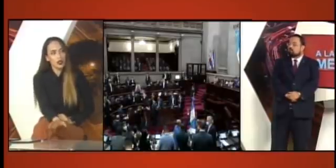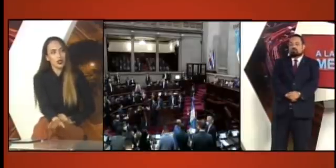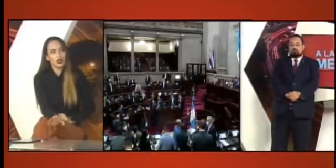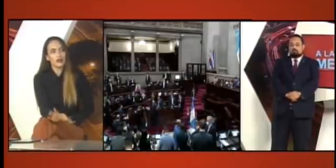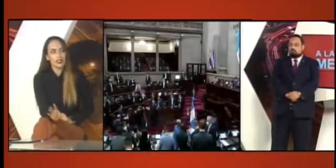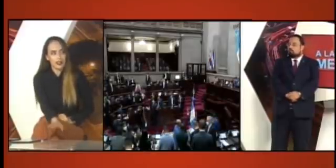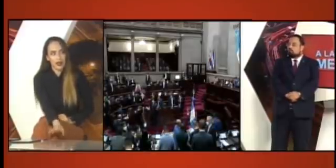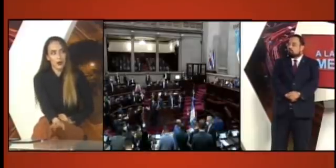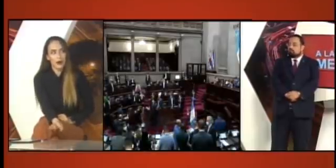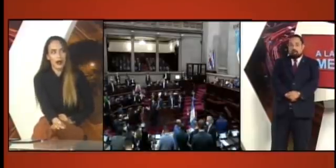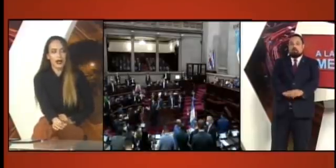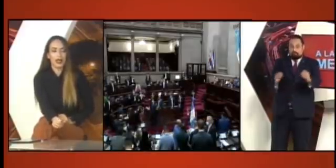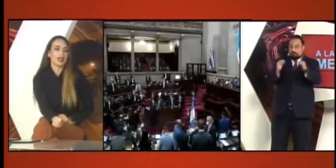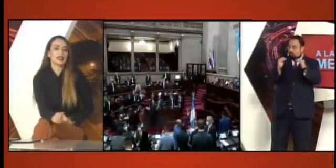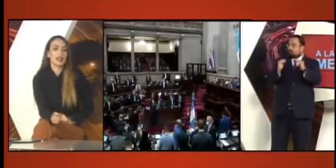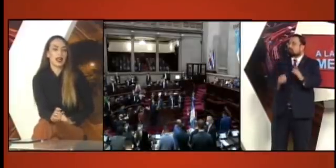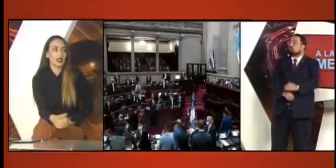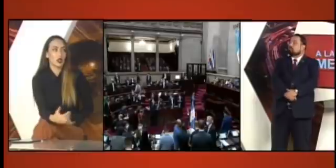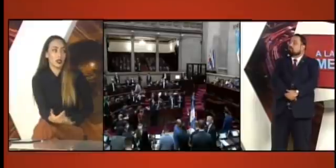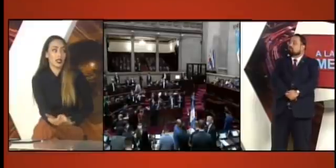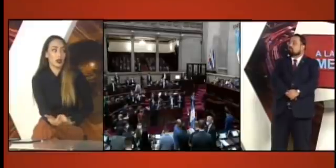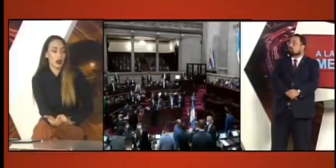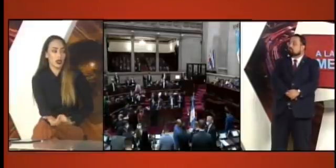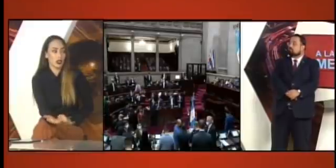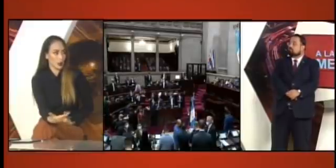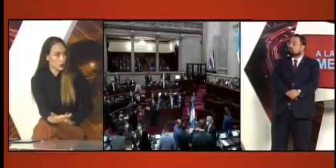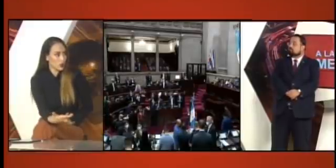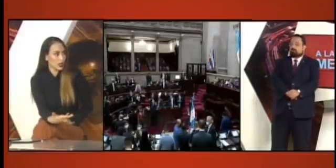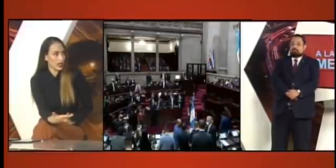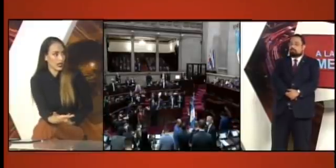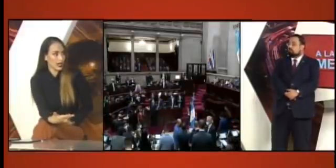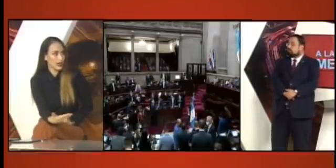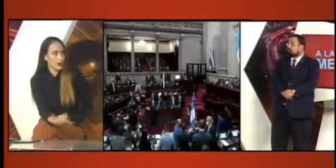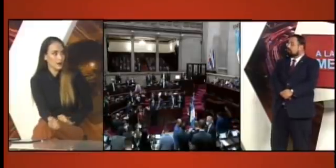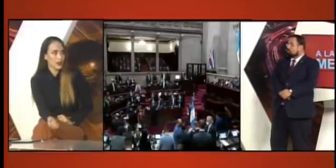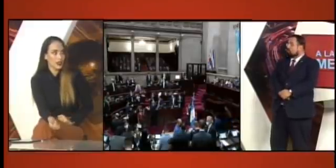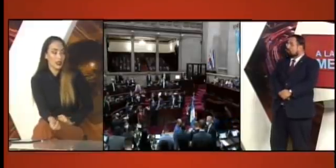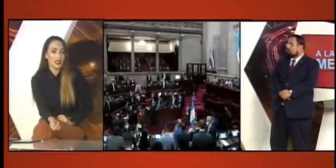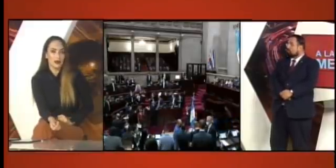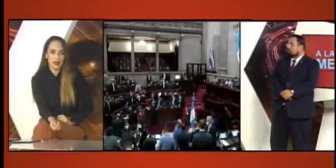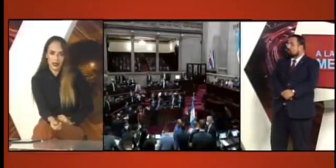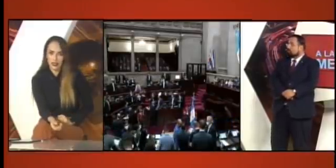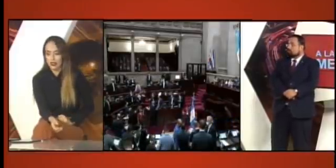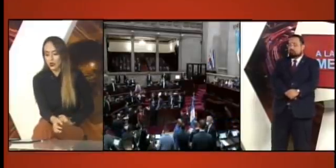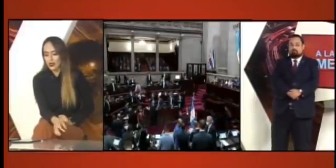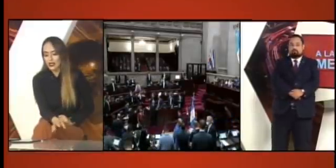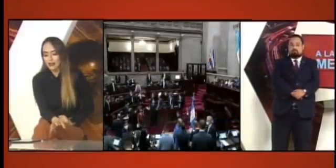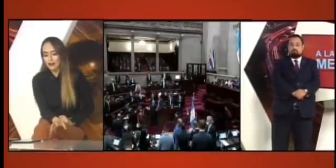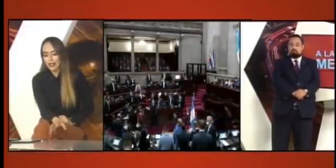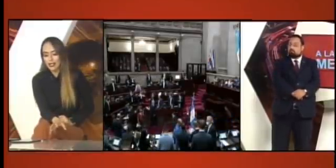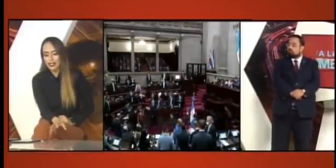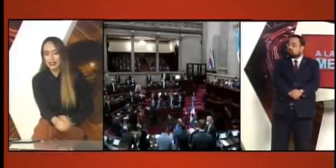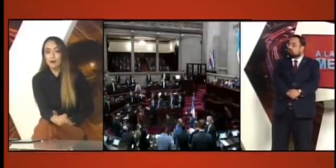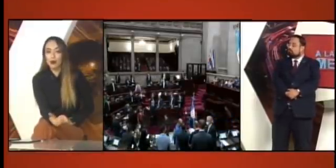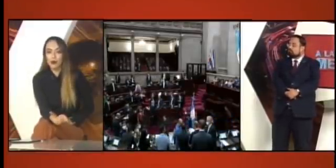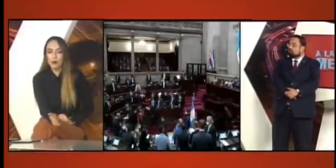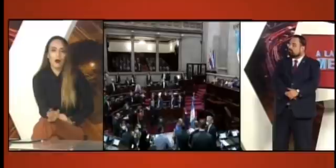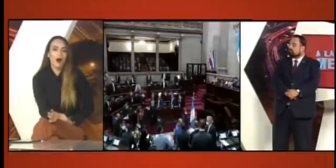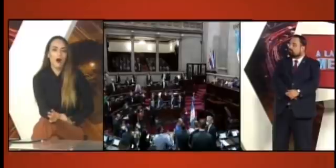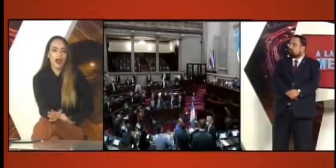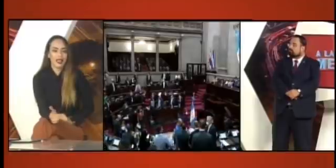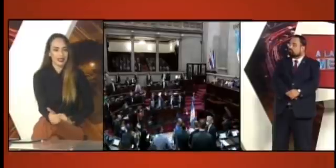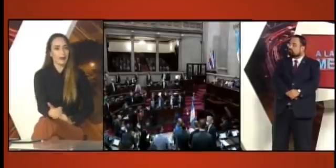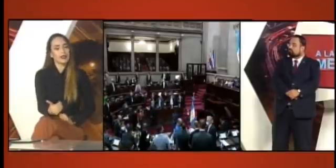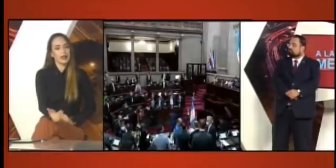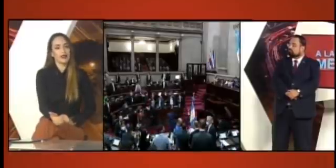votos los que faltaron para arriba lo fue llegar entonces a los 81 63 79 imagínate entonces al final se ímprobo